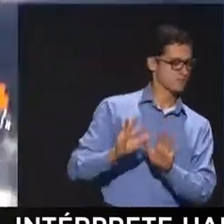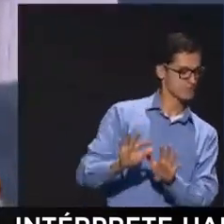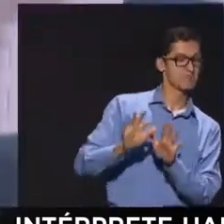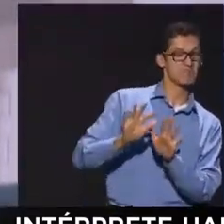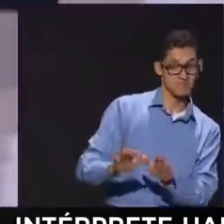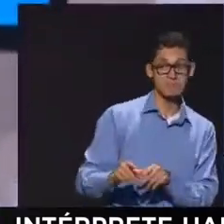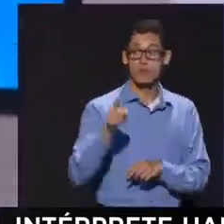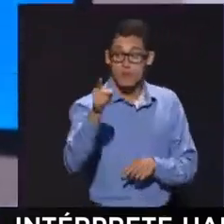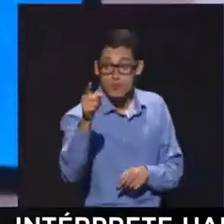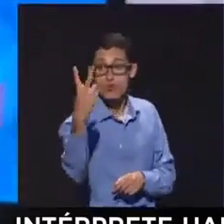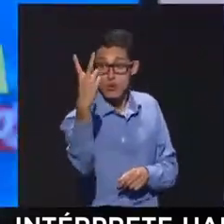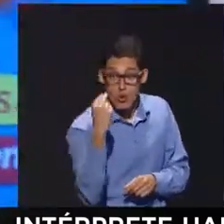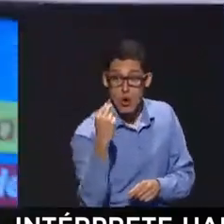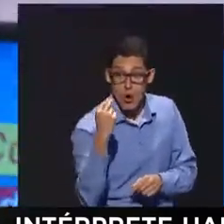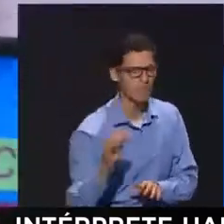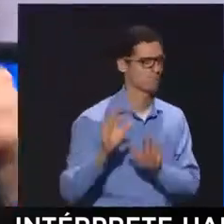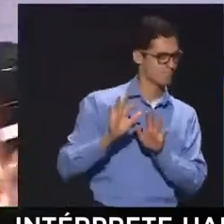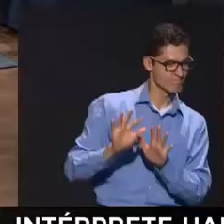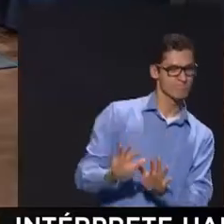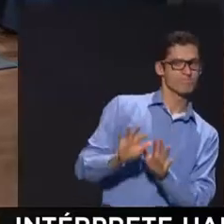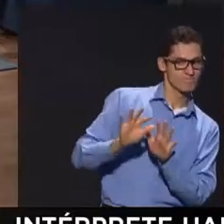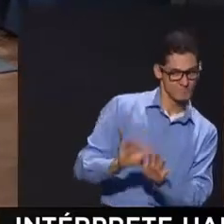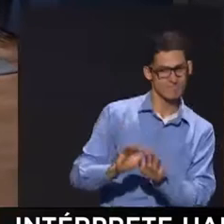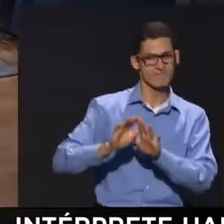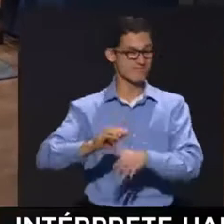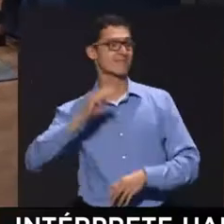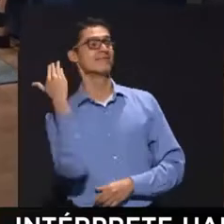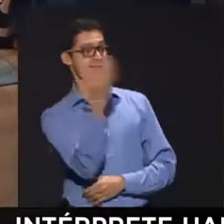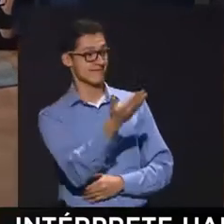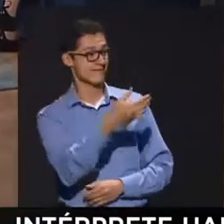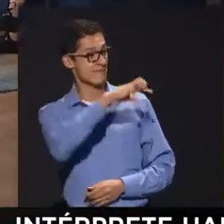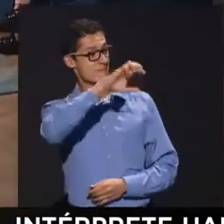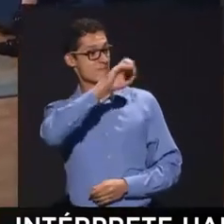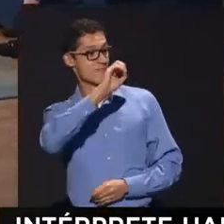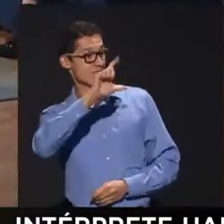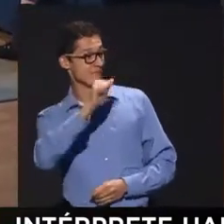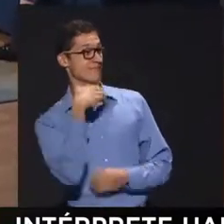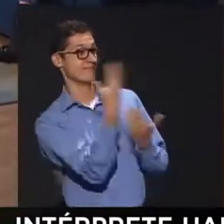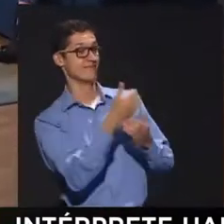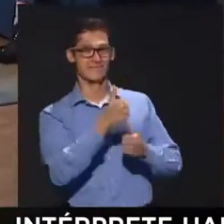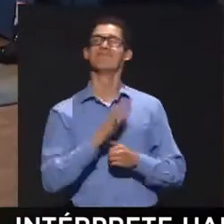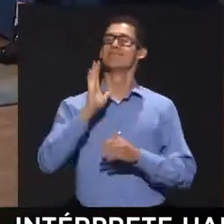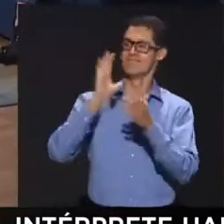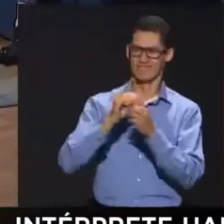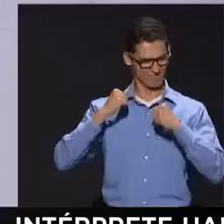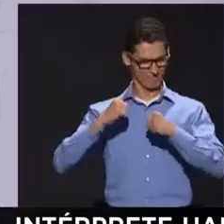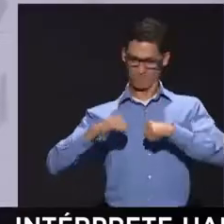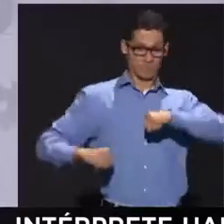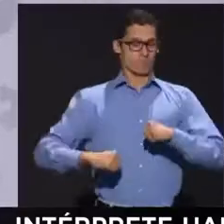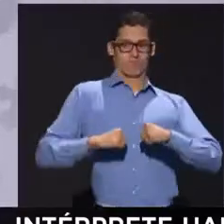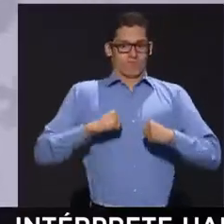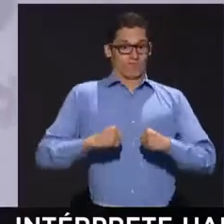no, va a caer. Y si dice que no. Muy bien, Paola. Muy bien, así iniciamos este programa con toda